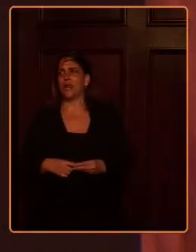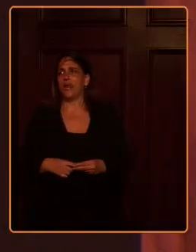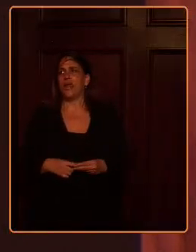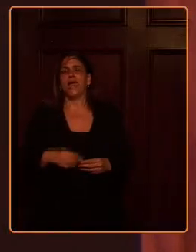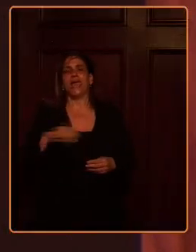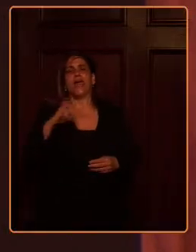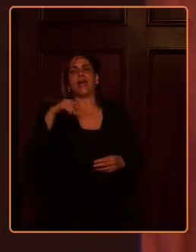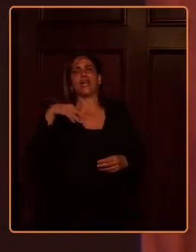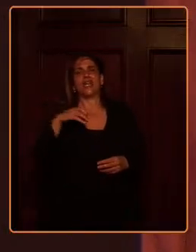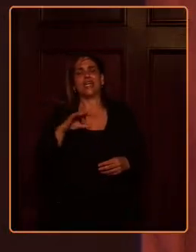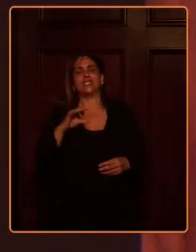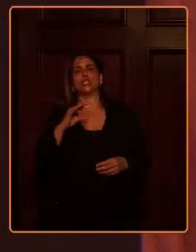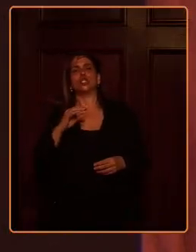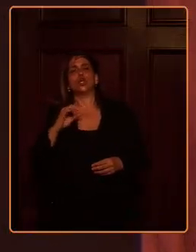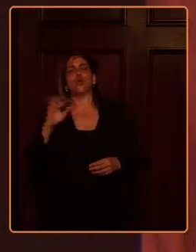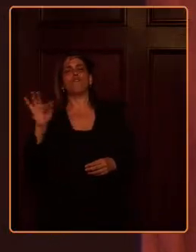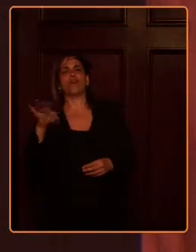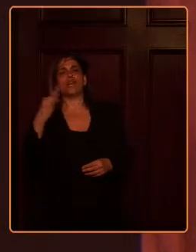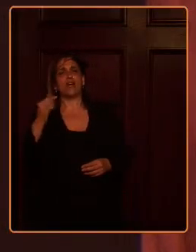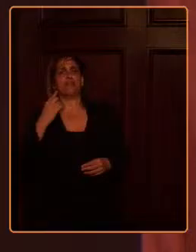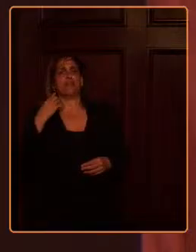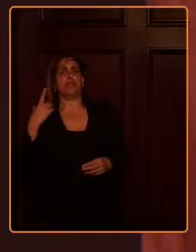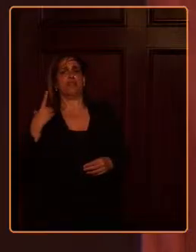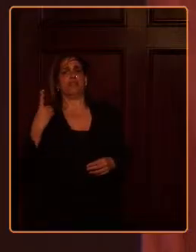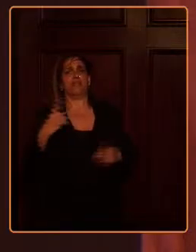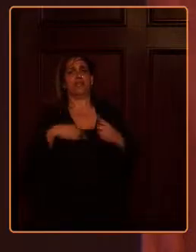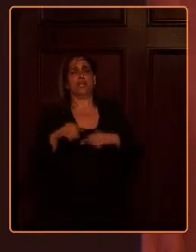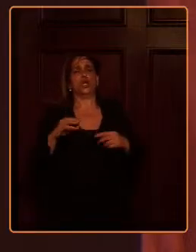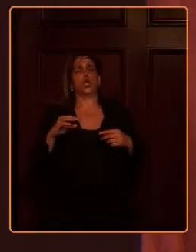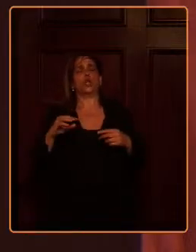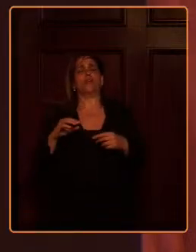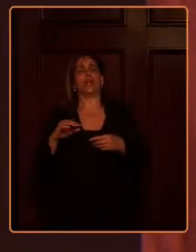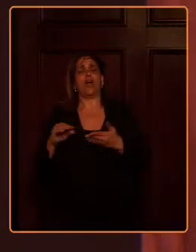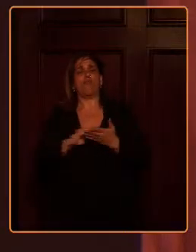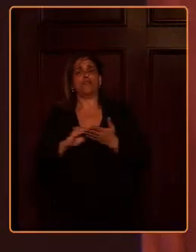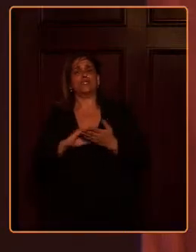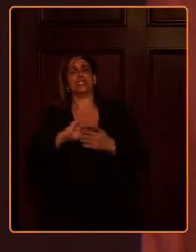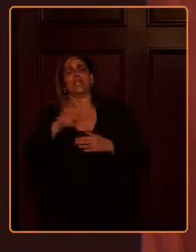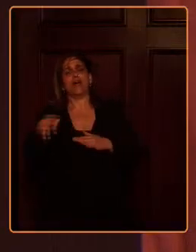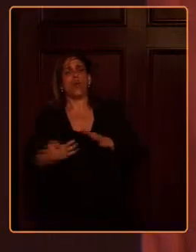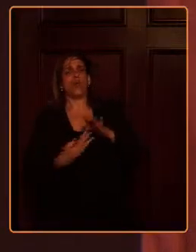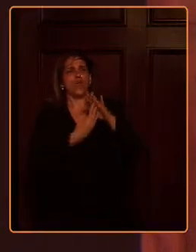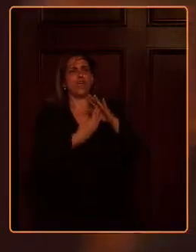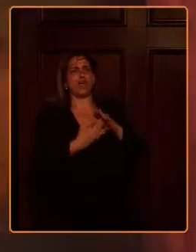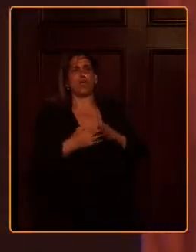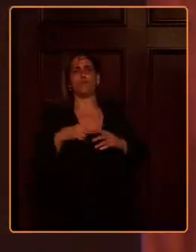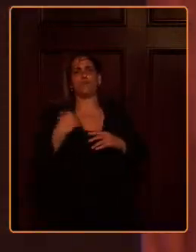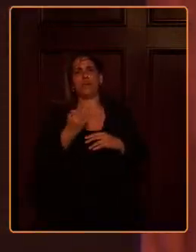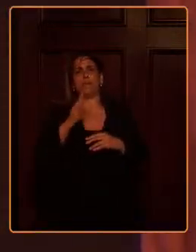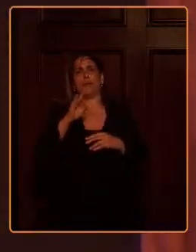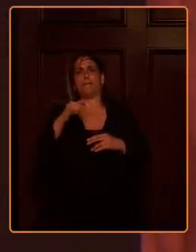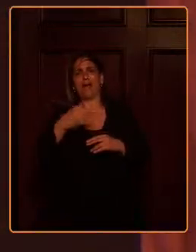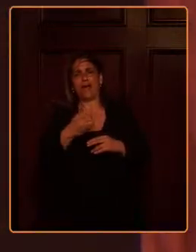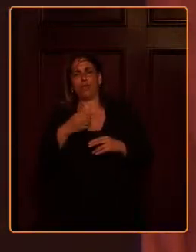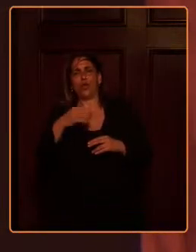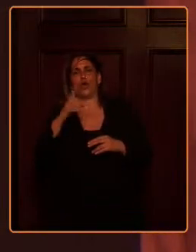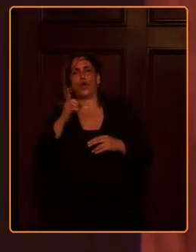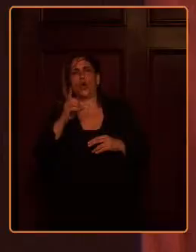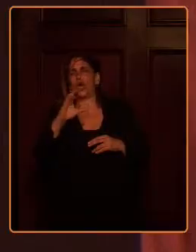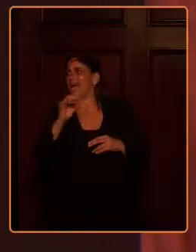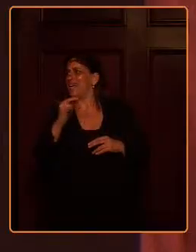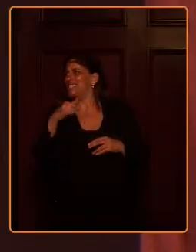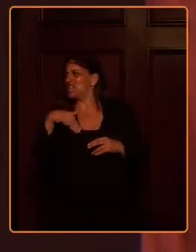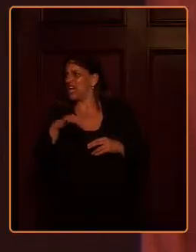Ernesto Fernández Polcuch, director de la Oficina Regional de UNESCO. Y también a Pablo Caggiani, le vamos invitando a que